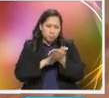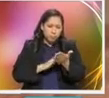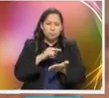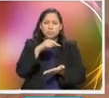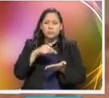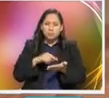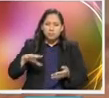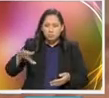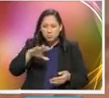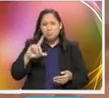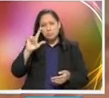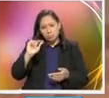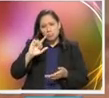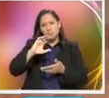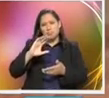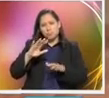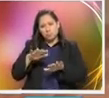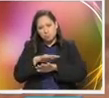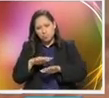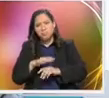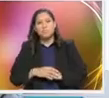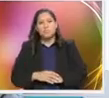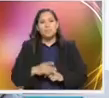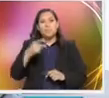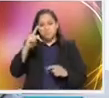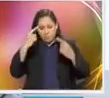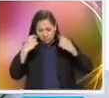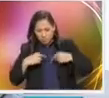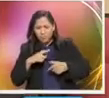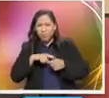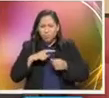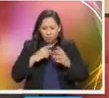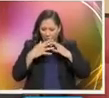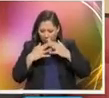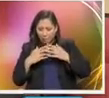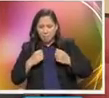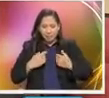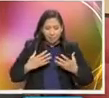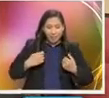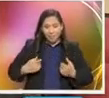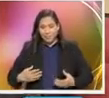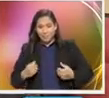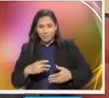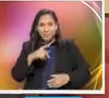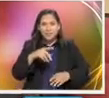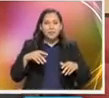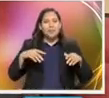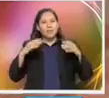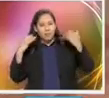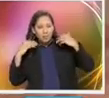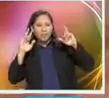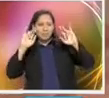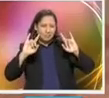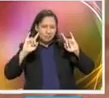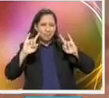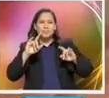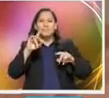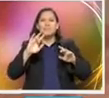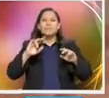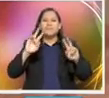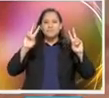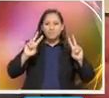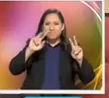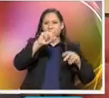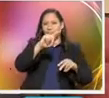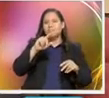barrios bajos, digamos. Luego eran como ya psicodélicos. Pero con ya eran como disco, psicodélicos, ¿no? Exacto. Con este disco ya uno ya había ido al Oriente, entonces empiezan